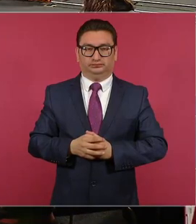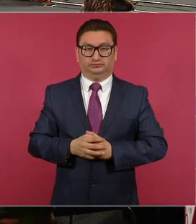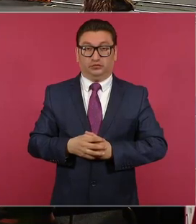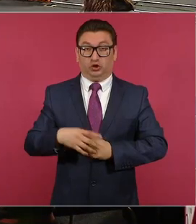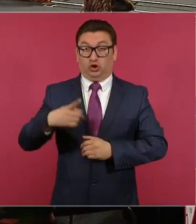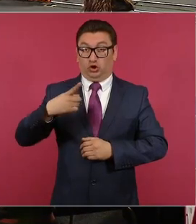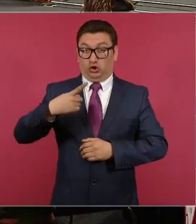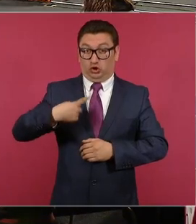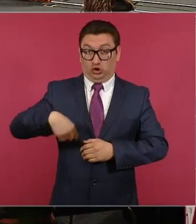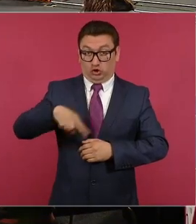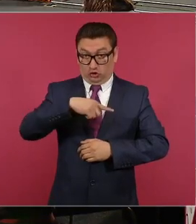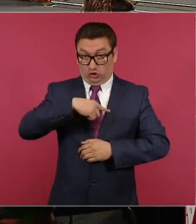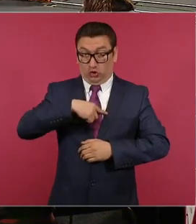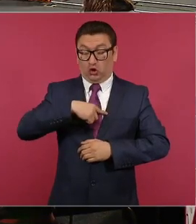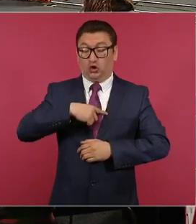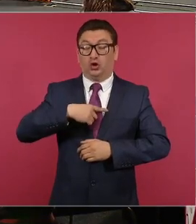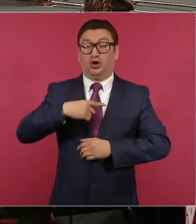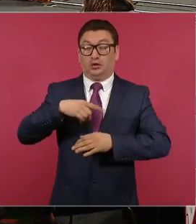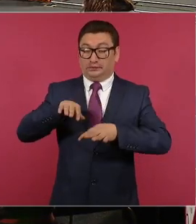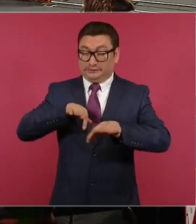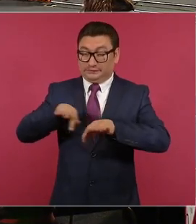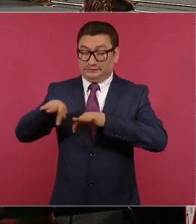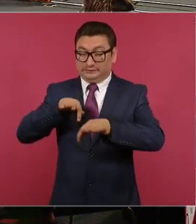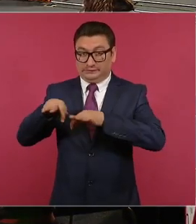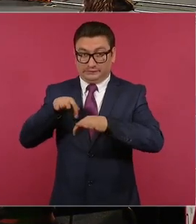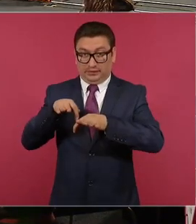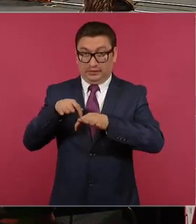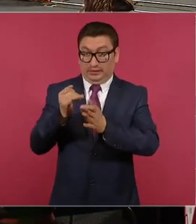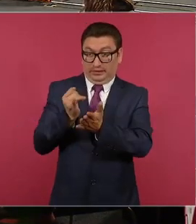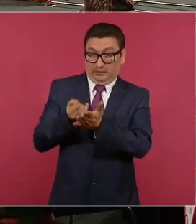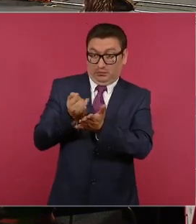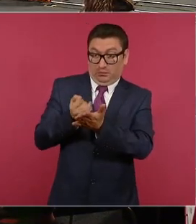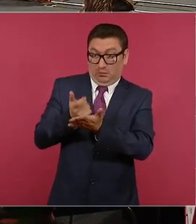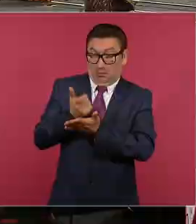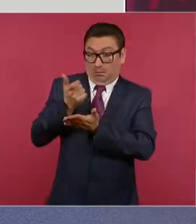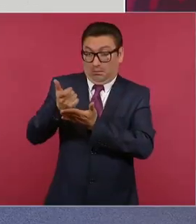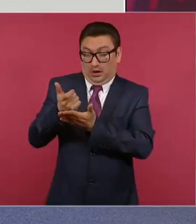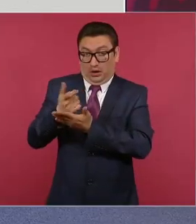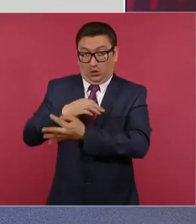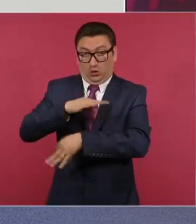Quienes con el pago de nuestros impuestos